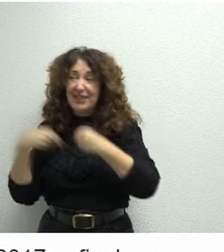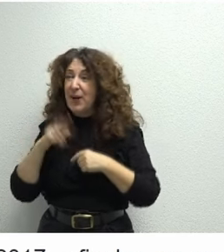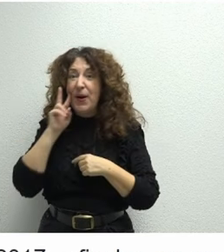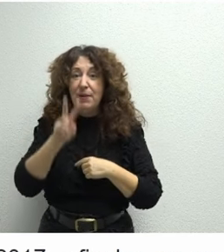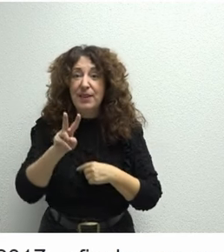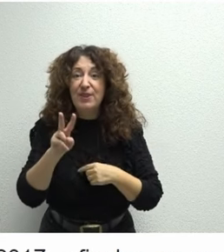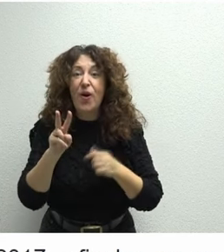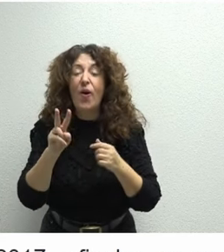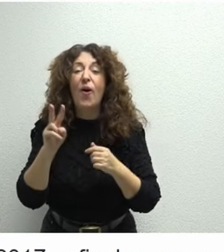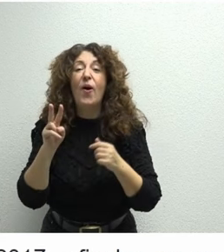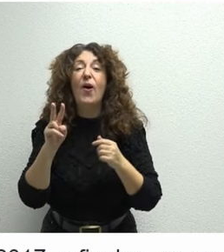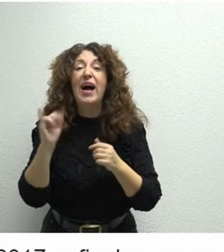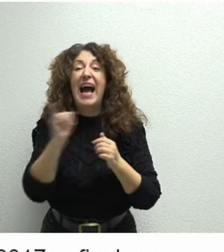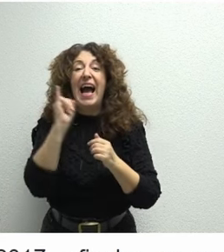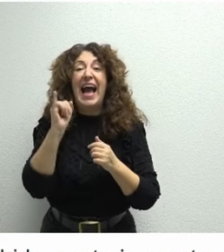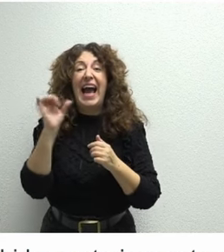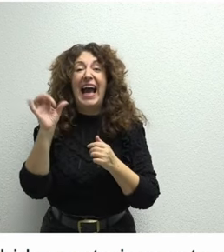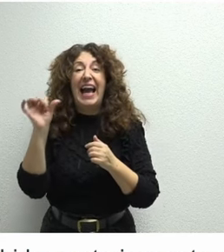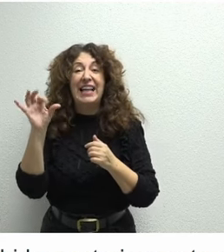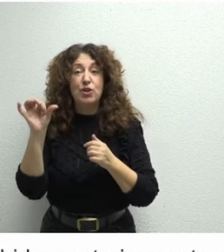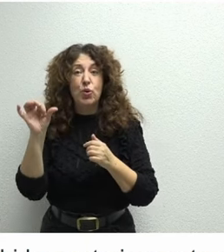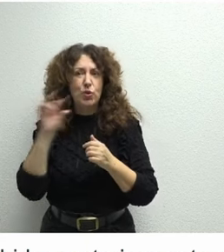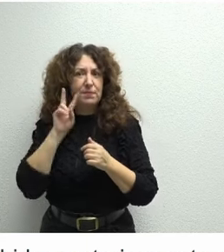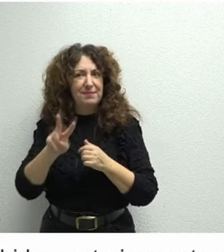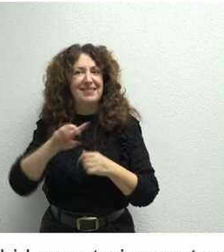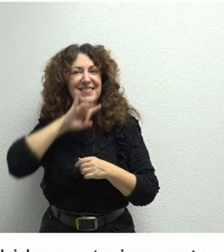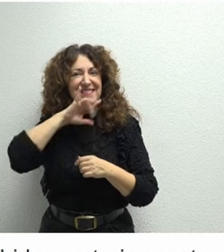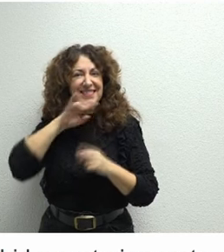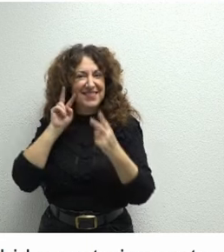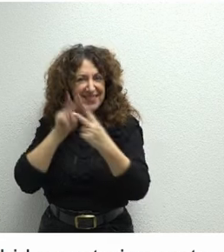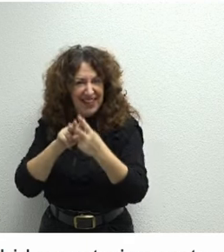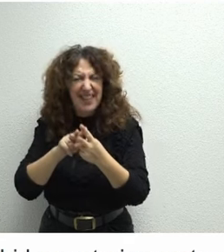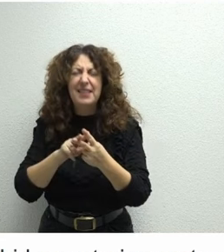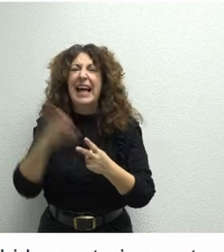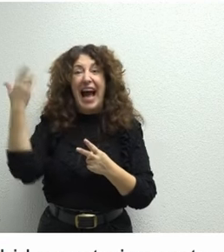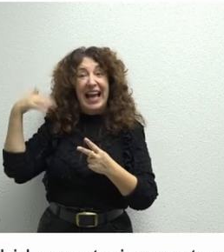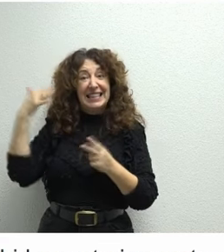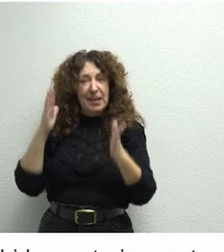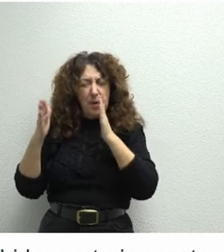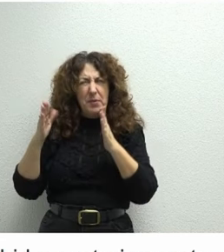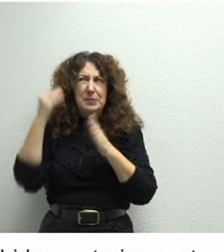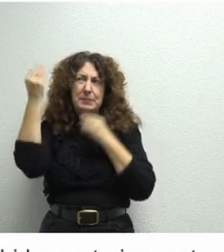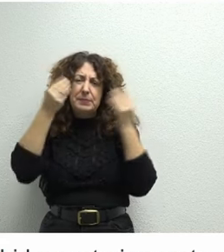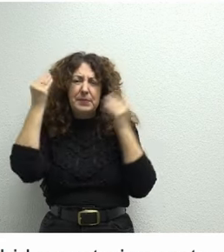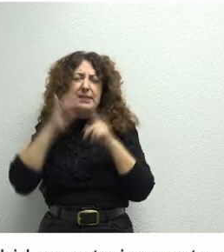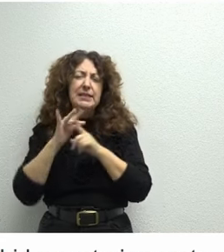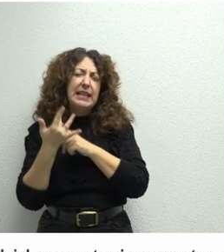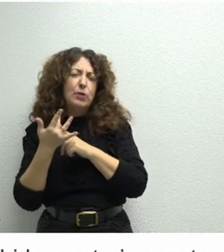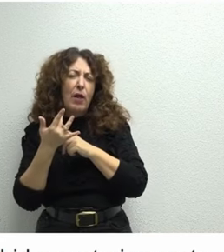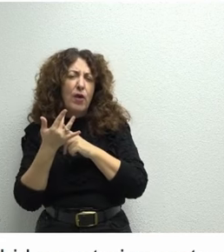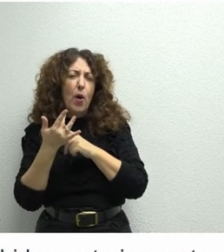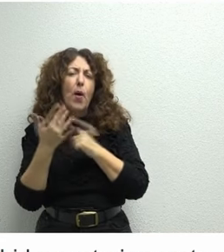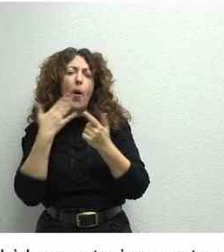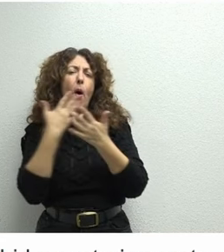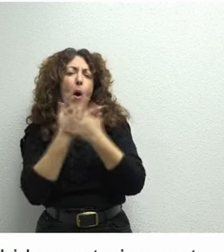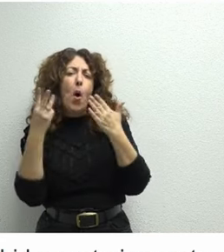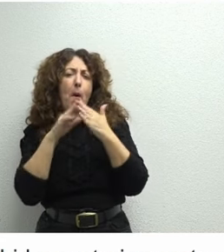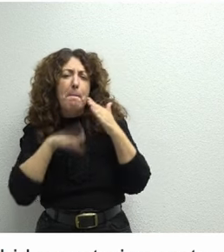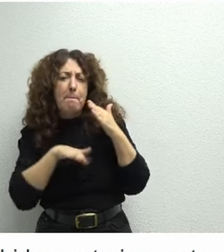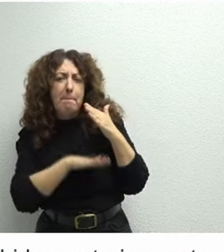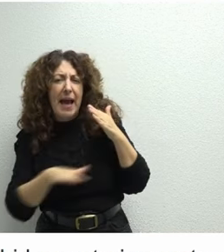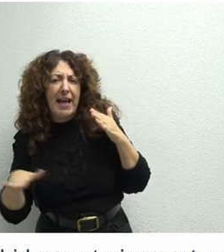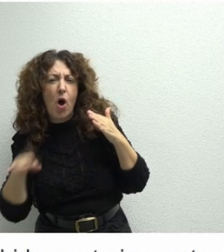mucho verle ya nos hicimos la pregunta de Cuál era la situación de los menores vale en Castilla en concreto y ahí